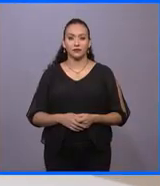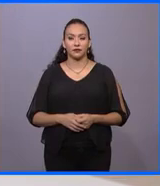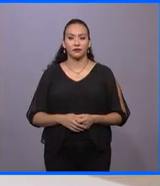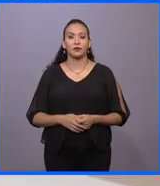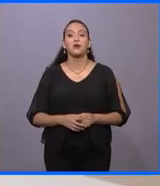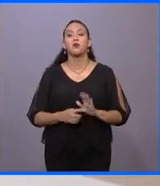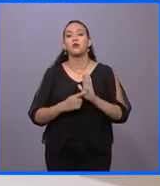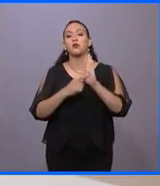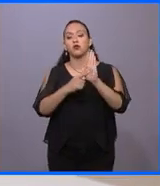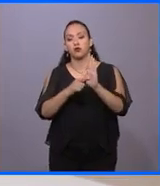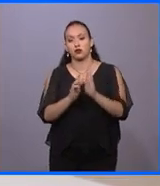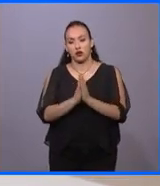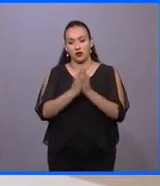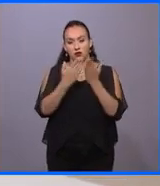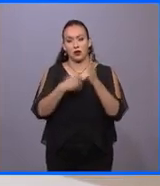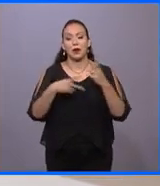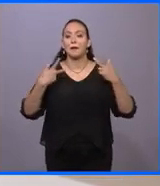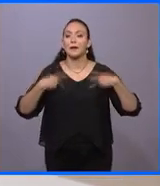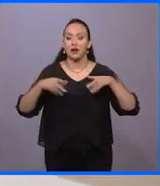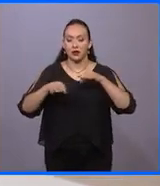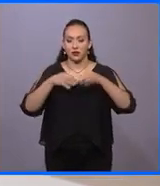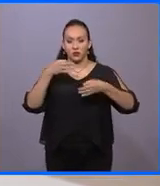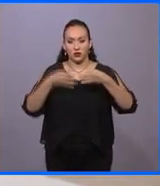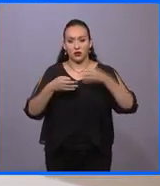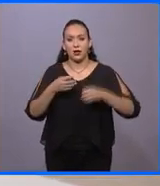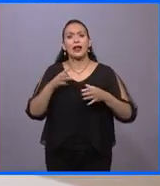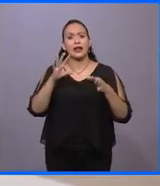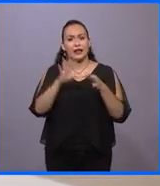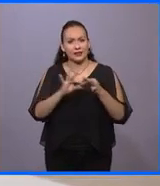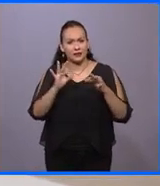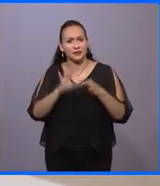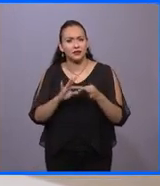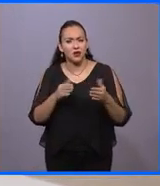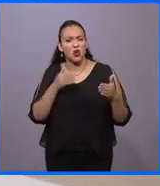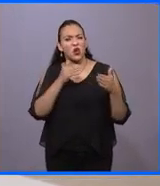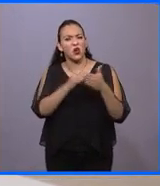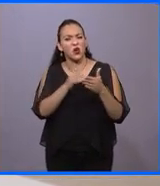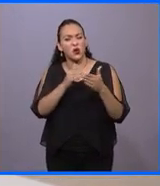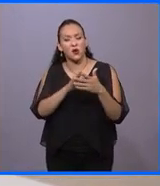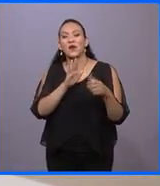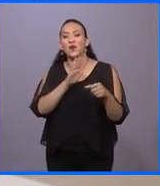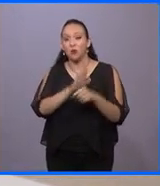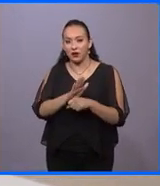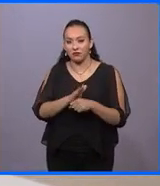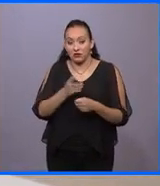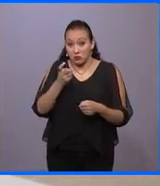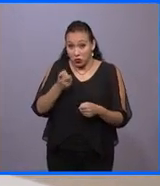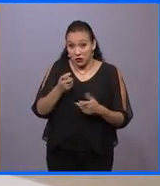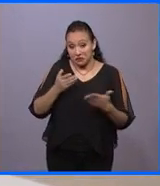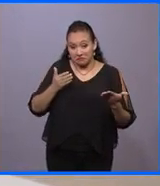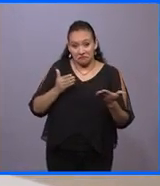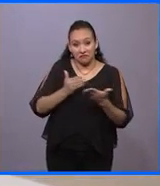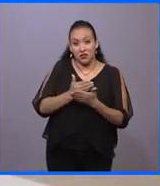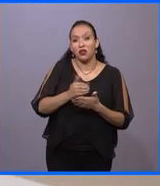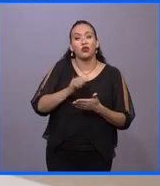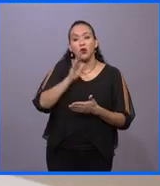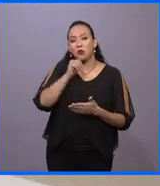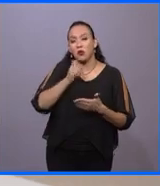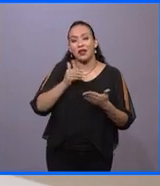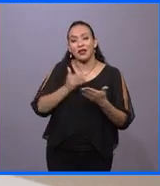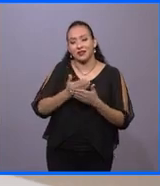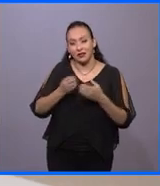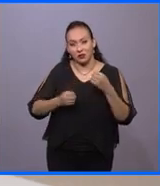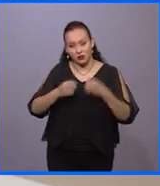Durante la presentación de una obra, personas juzgadoras explicaron cuáles han sido los obstáculos que han impedido la consolidación del sistema